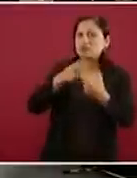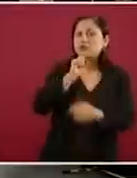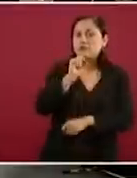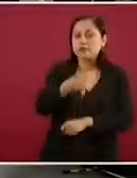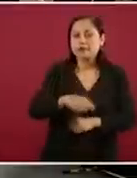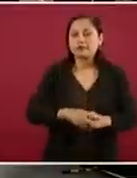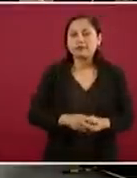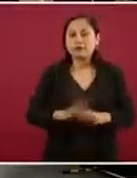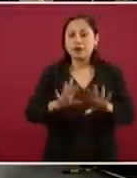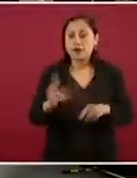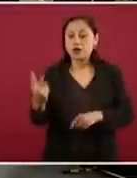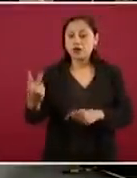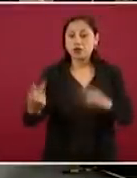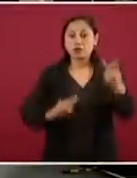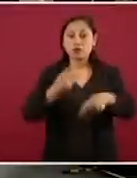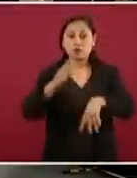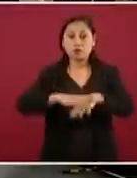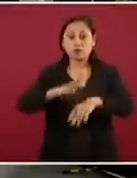Dos más.